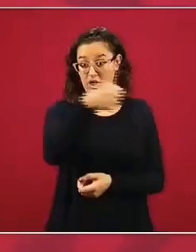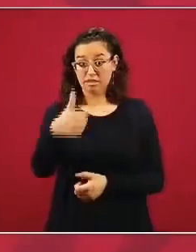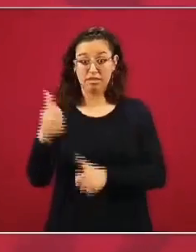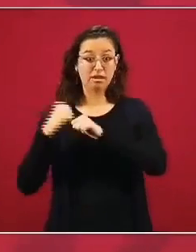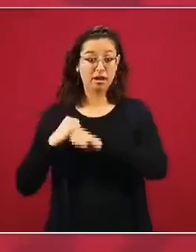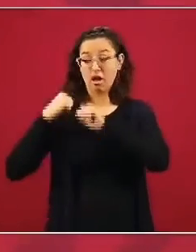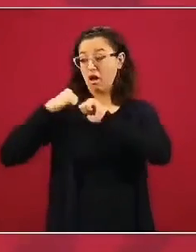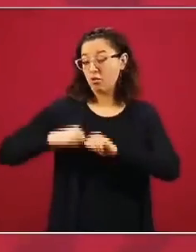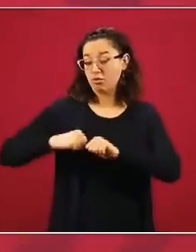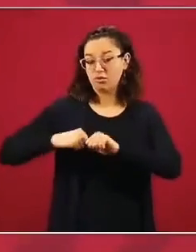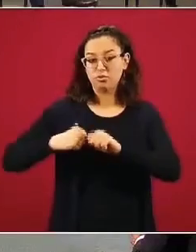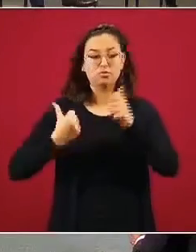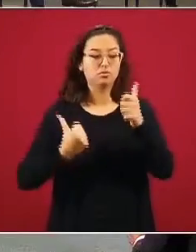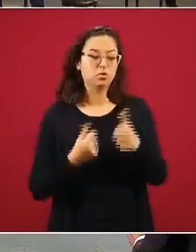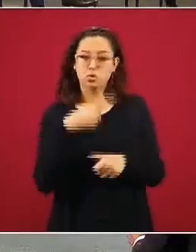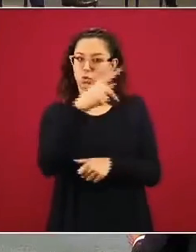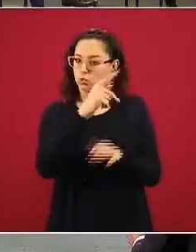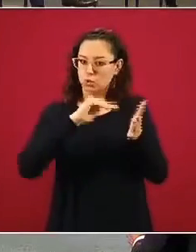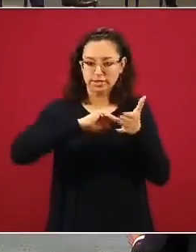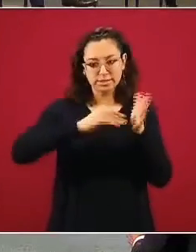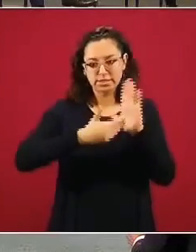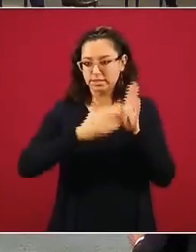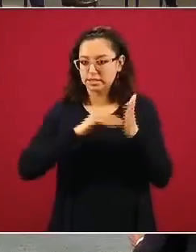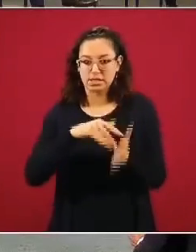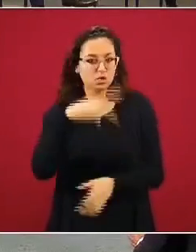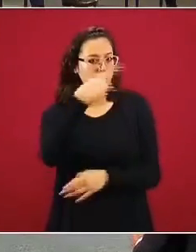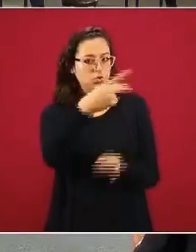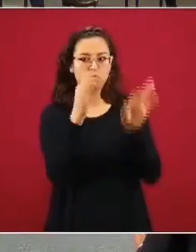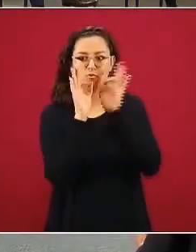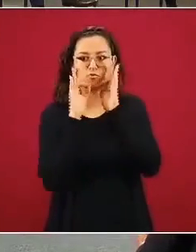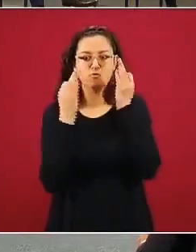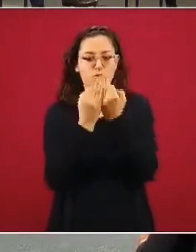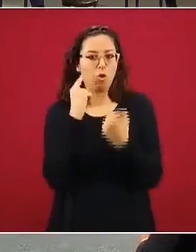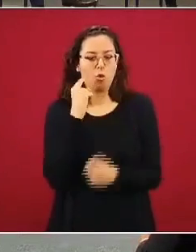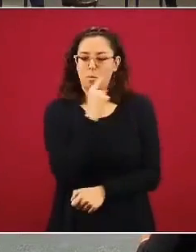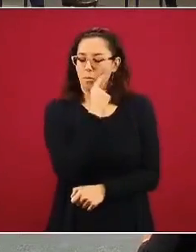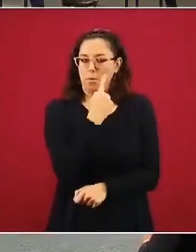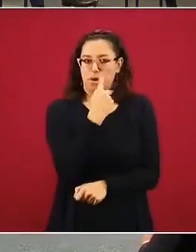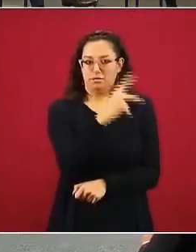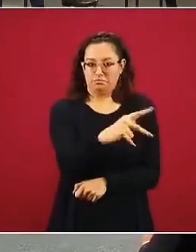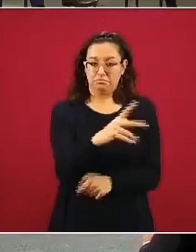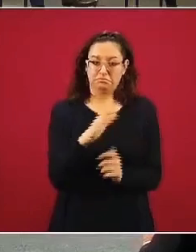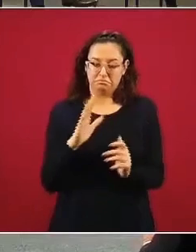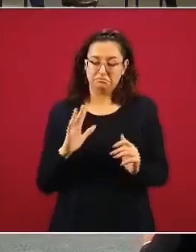aplicar una estrategia que le convenga.